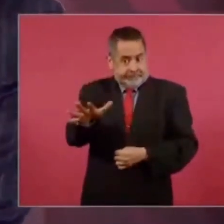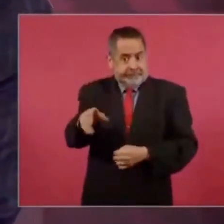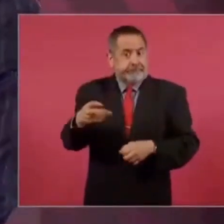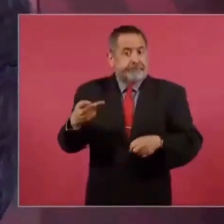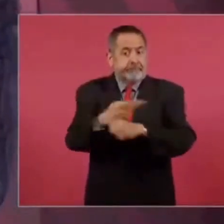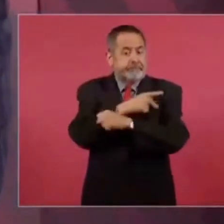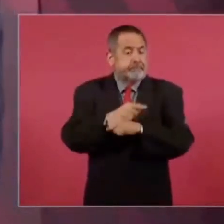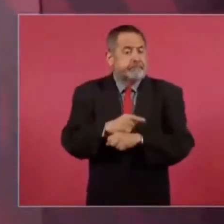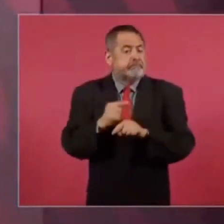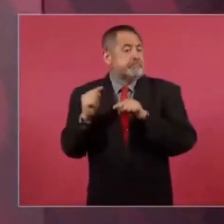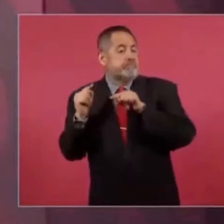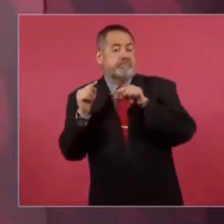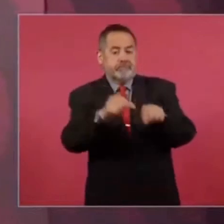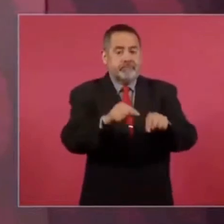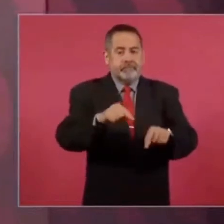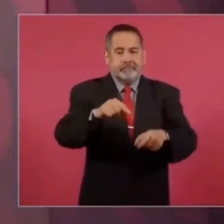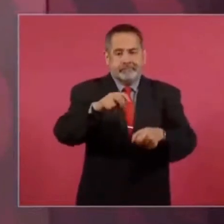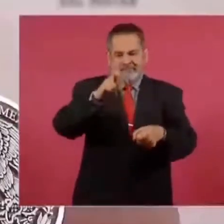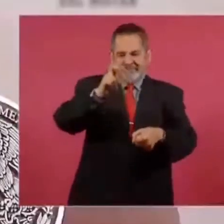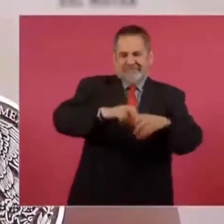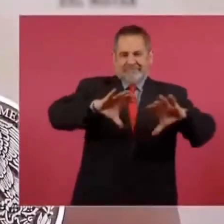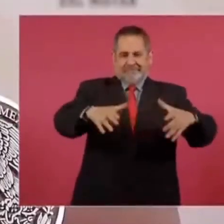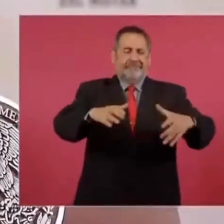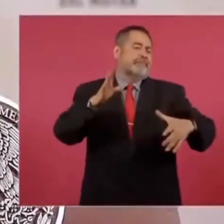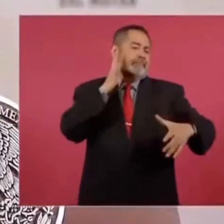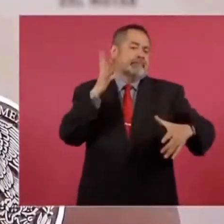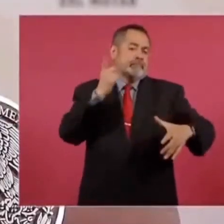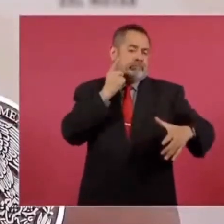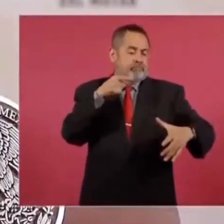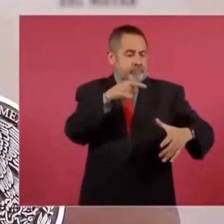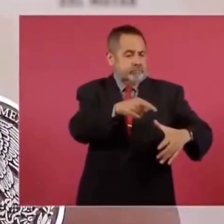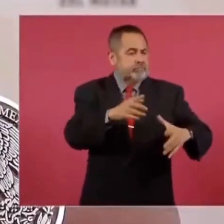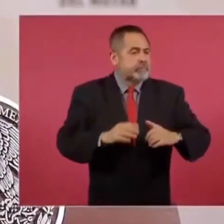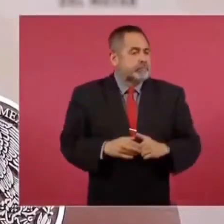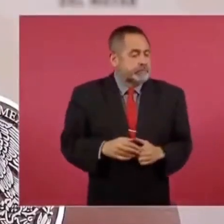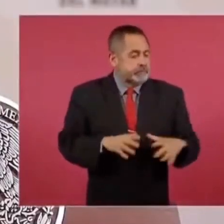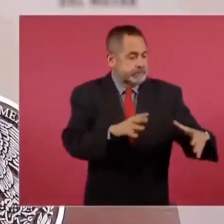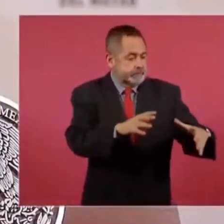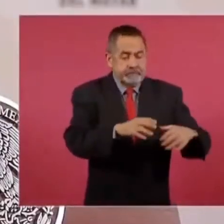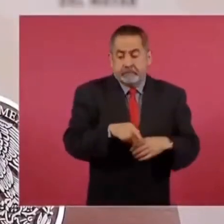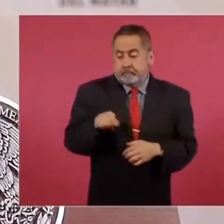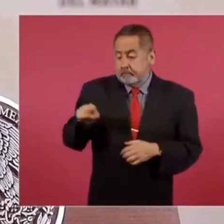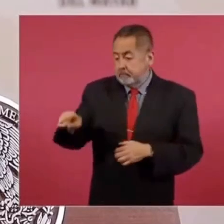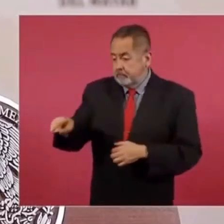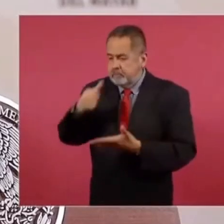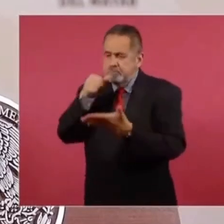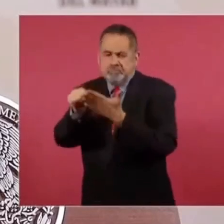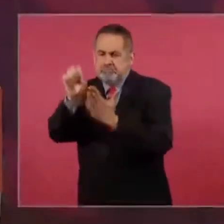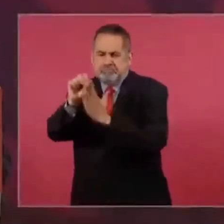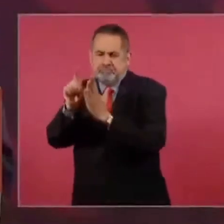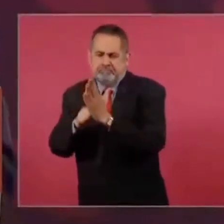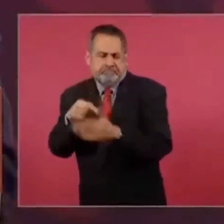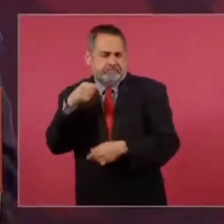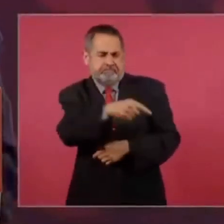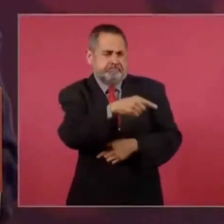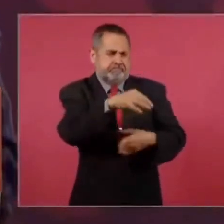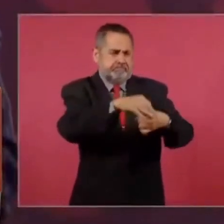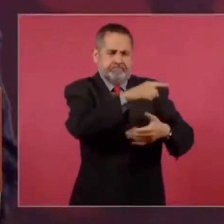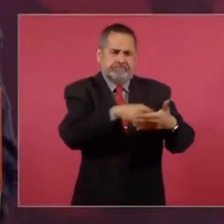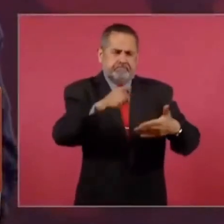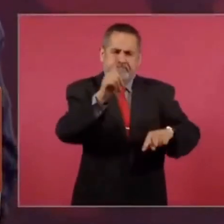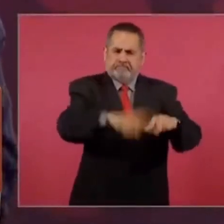presenta ante la Cámara de Diputados la solicitud de nulidad de las elecciones y se